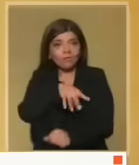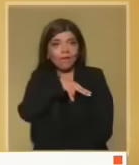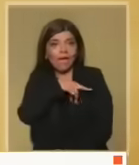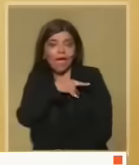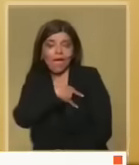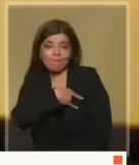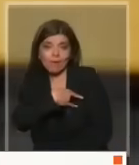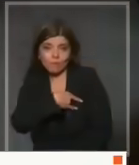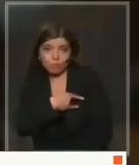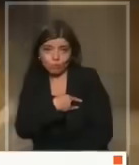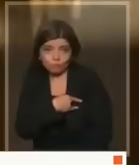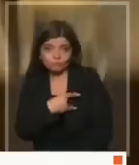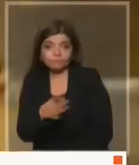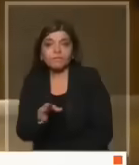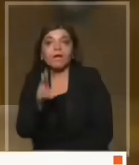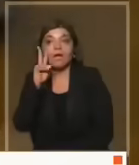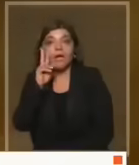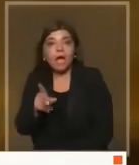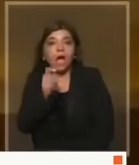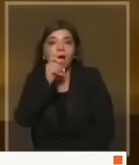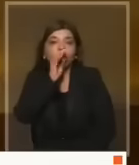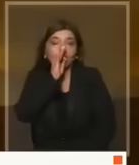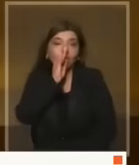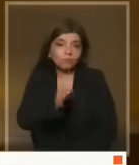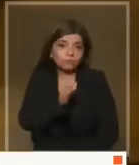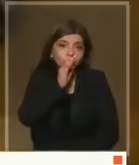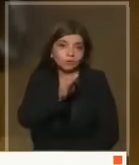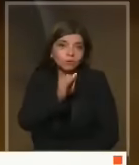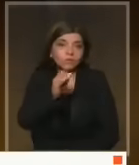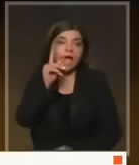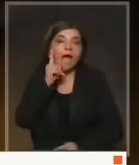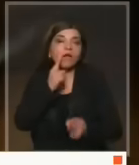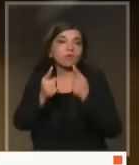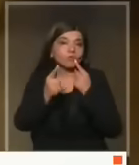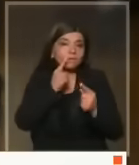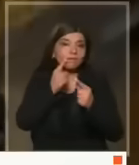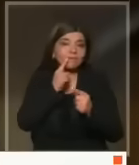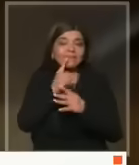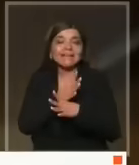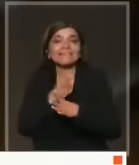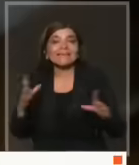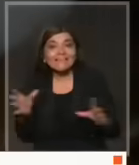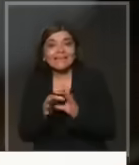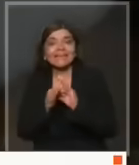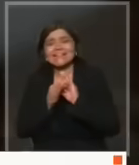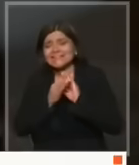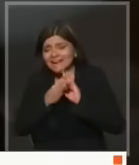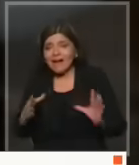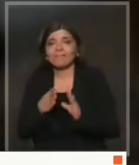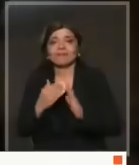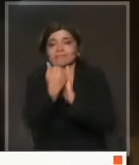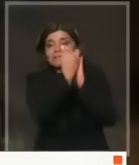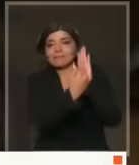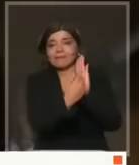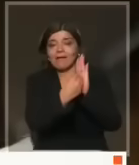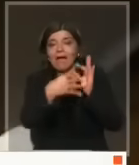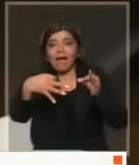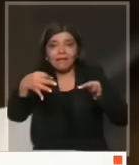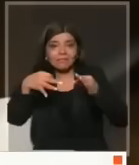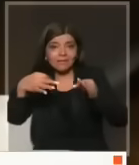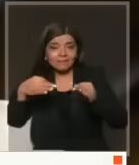Considerando la cantidad de delitos, hay un debate con los graves antecedentes,